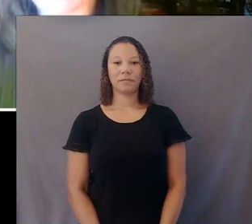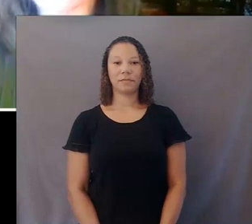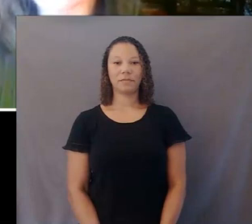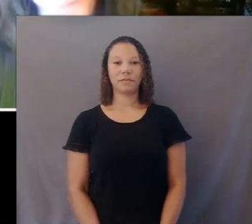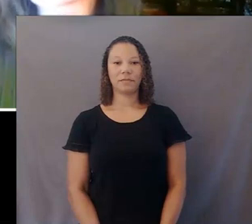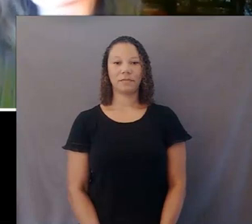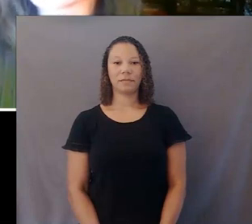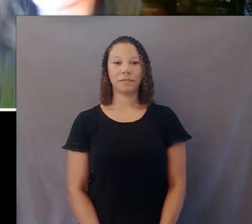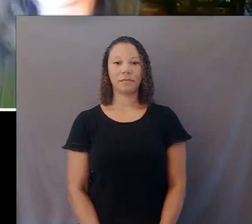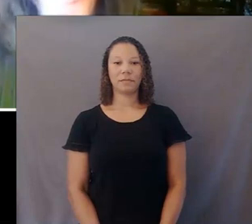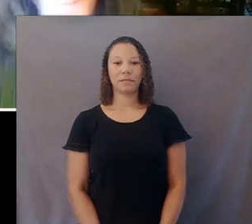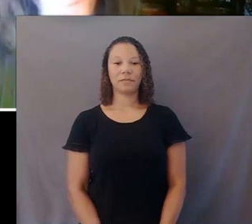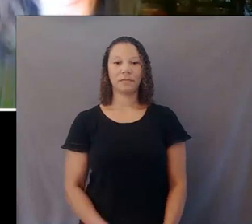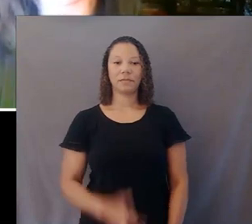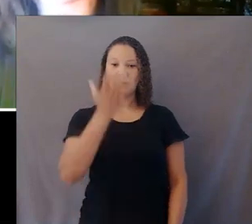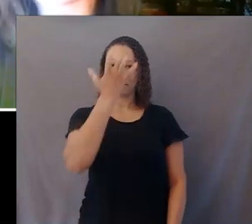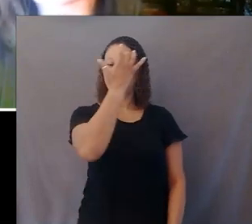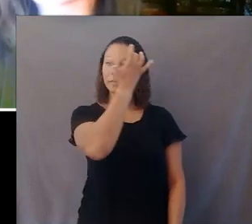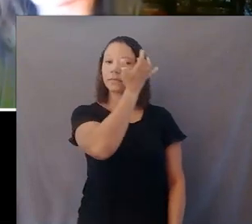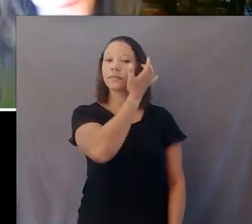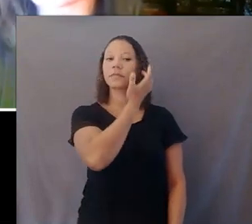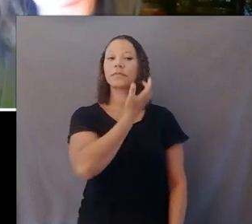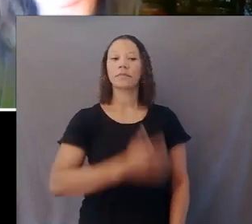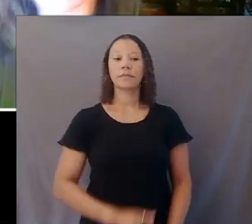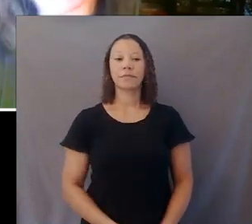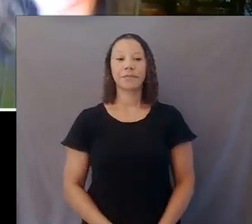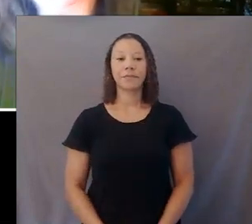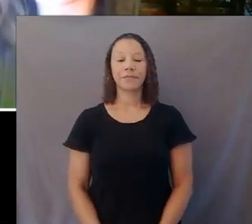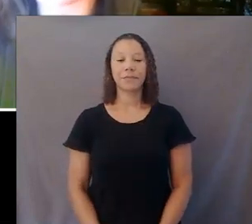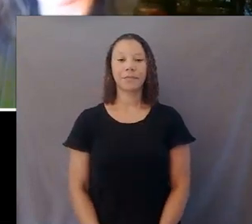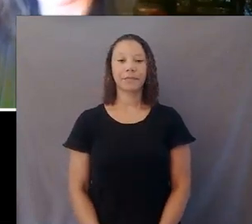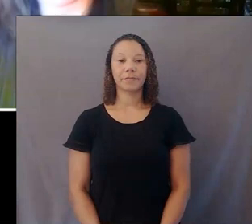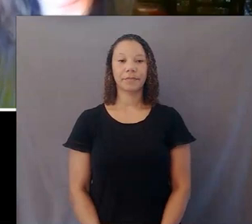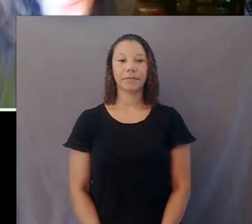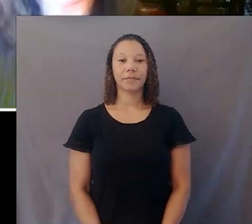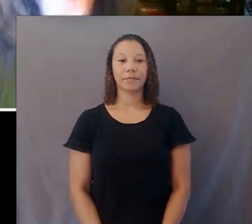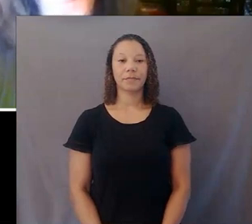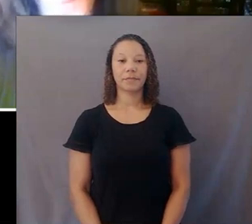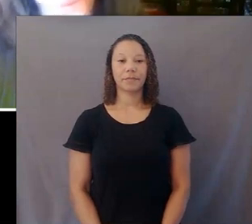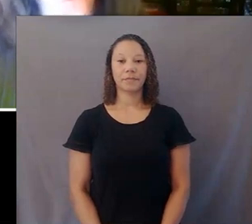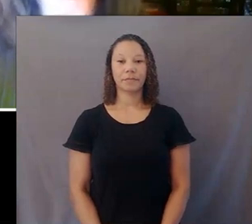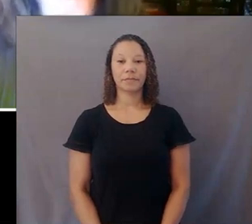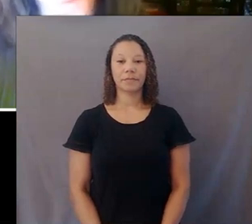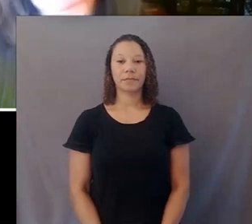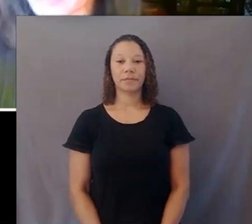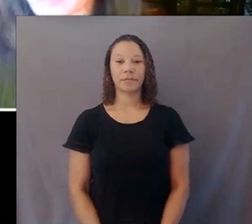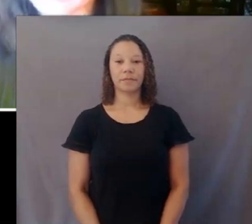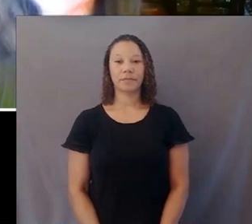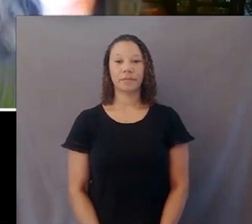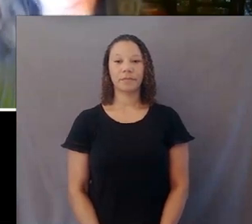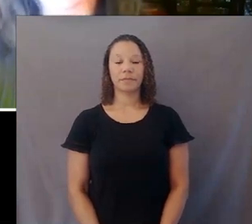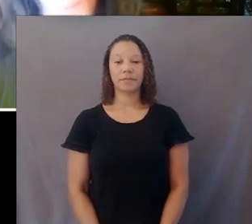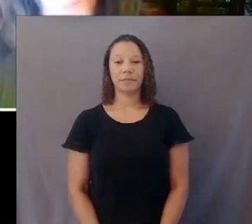inmunizaciones se necesitan para el próximo año escolar. Entonces, las familias